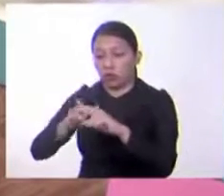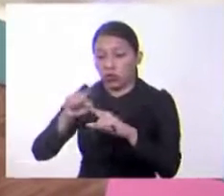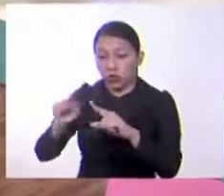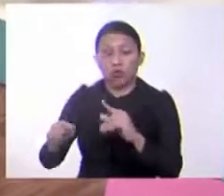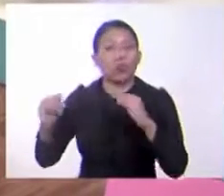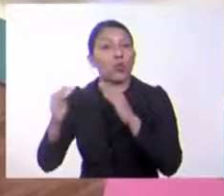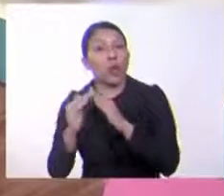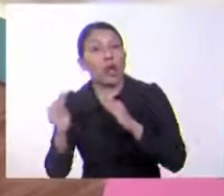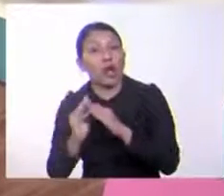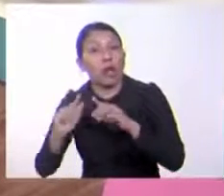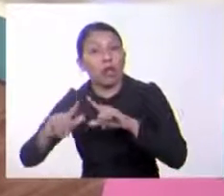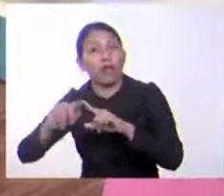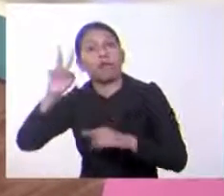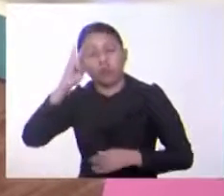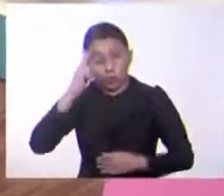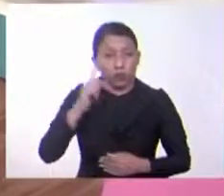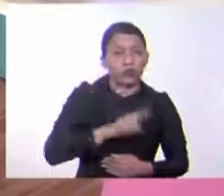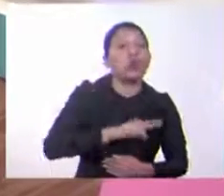ABC,